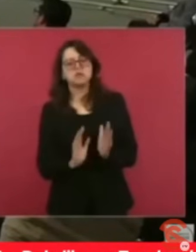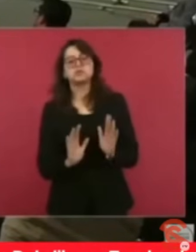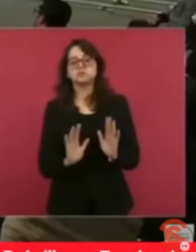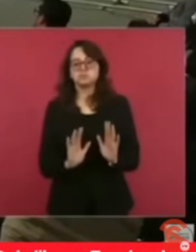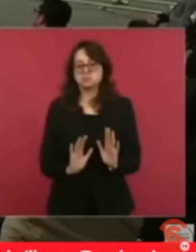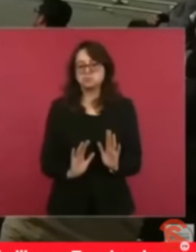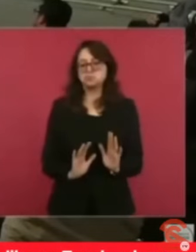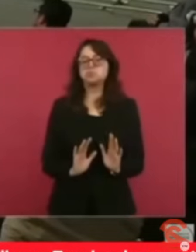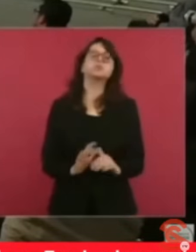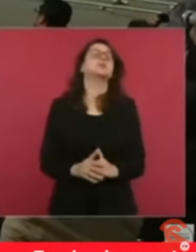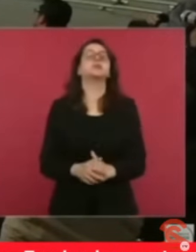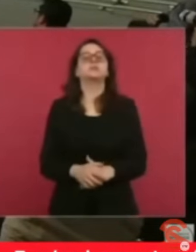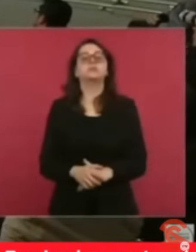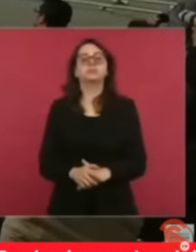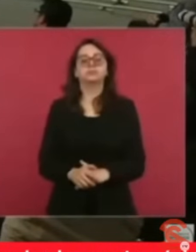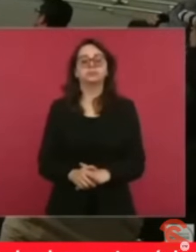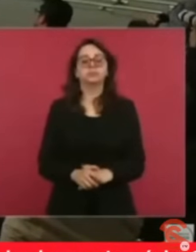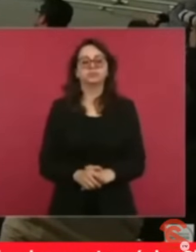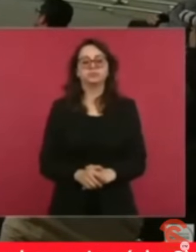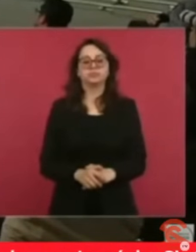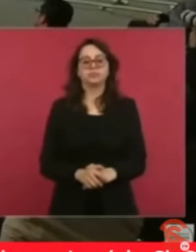sea,